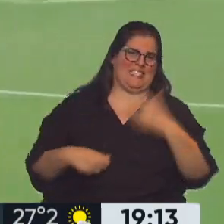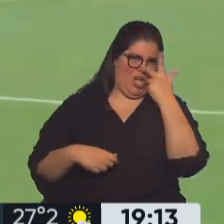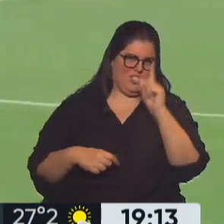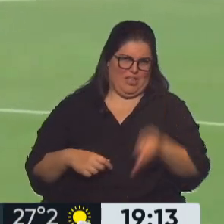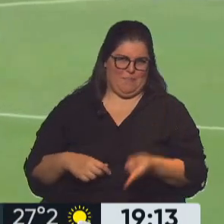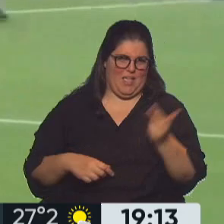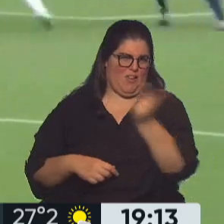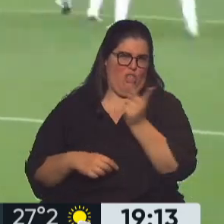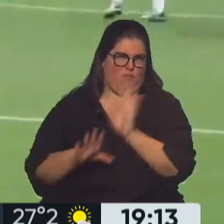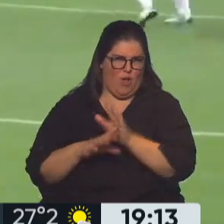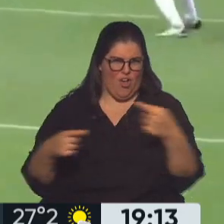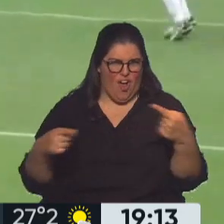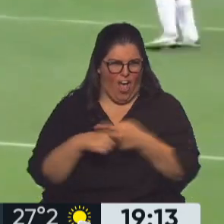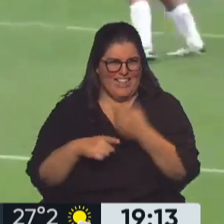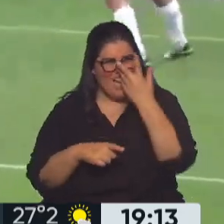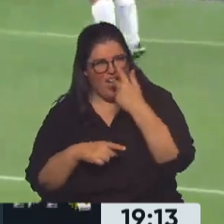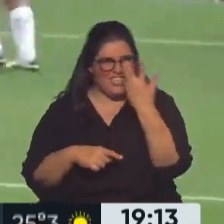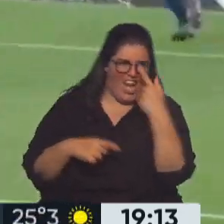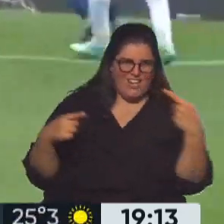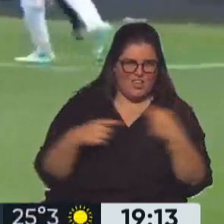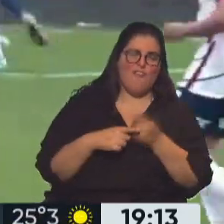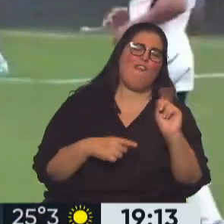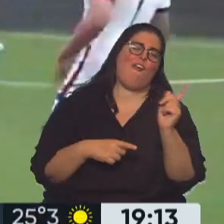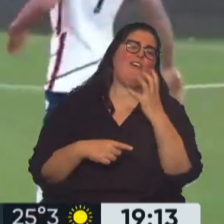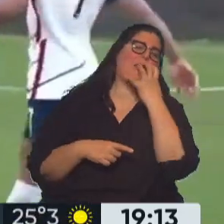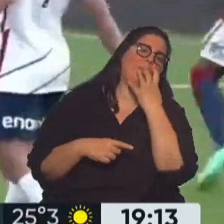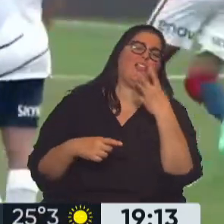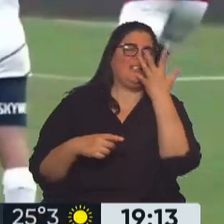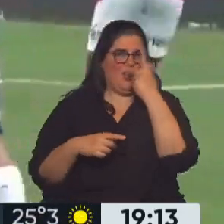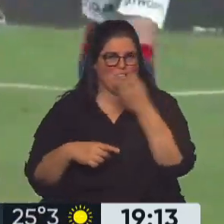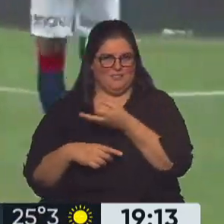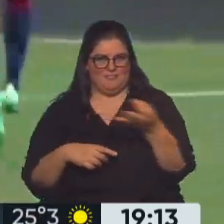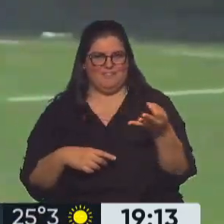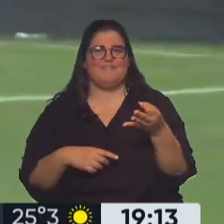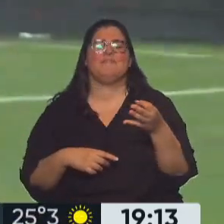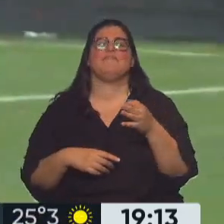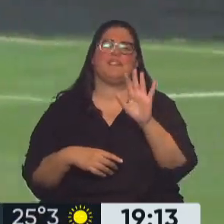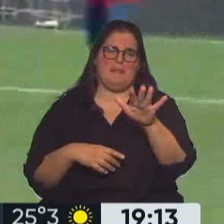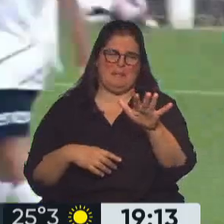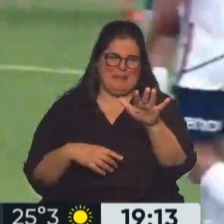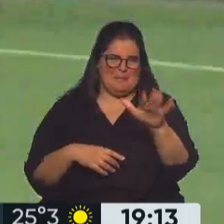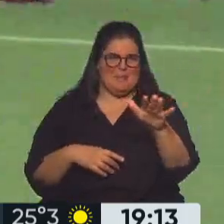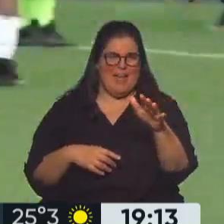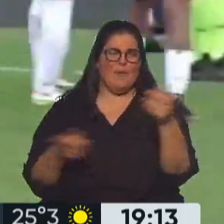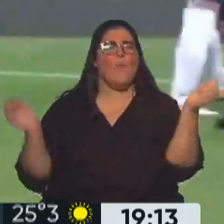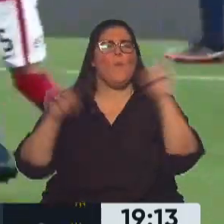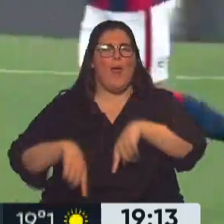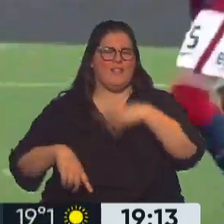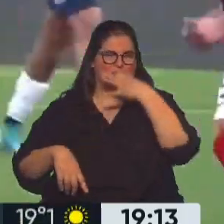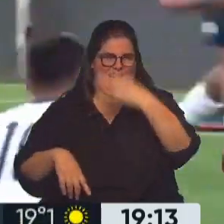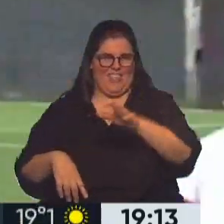San Lorenzo con San Lorenzo No jugó San Lorenzo con Sarmiento junín pero escucha volvemos a un baño de realidad le